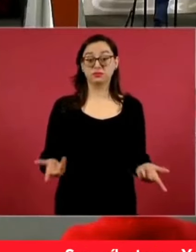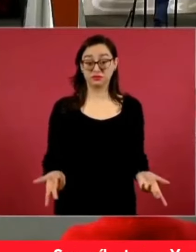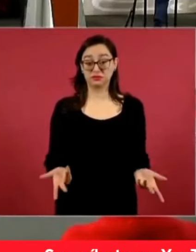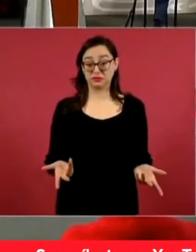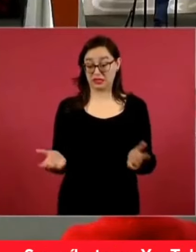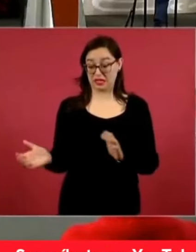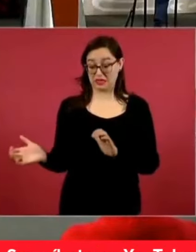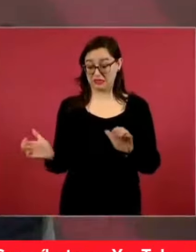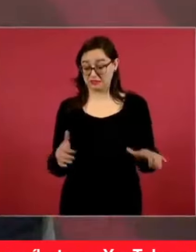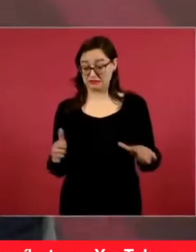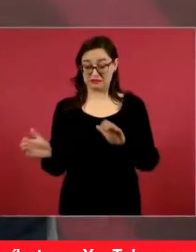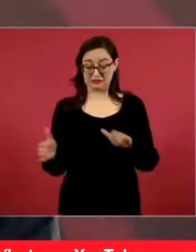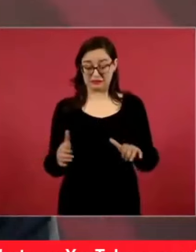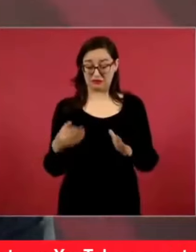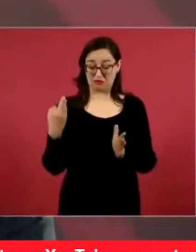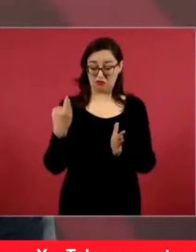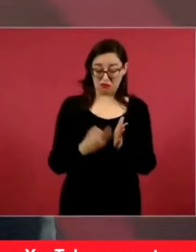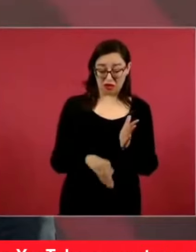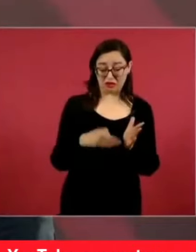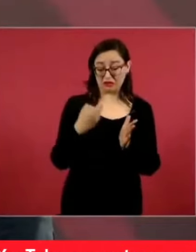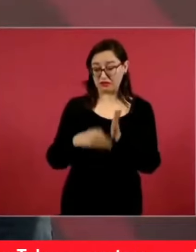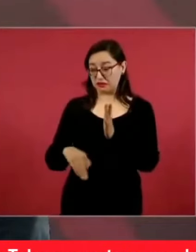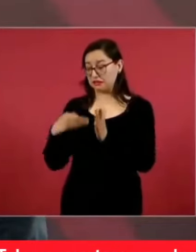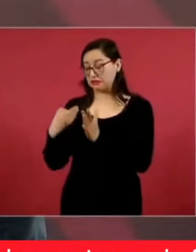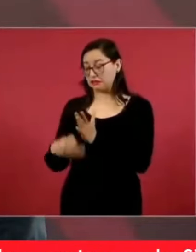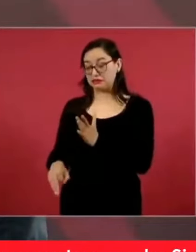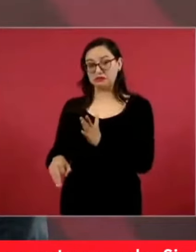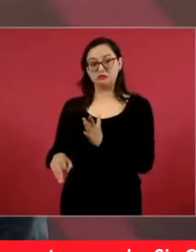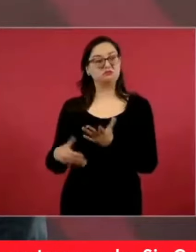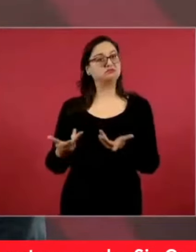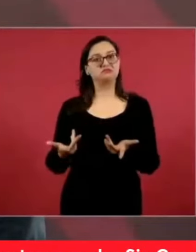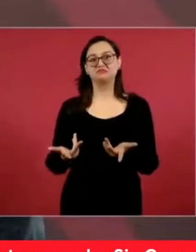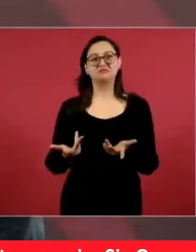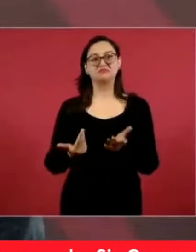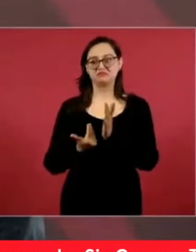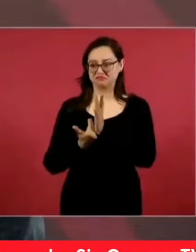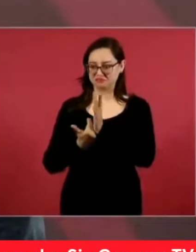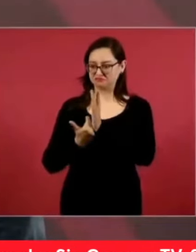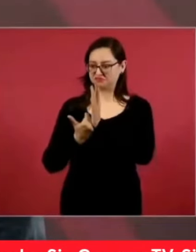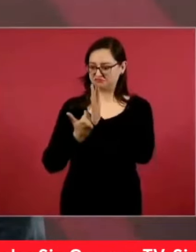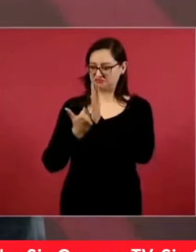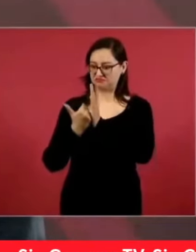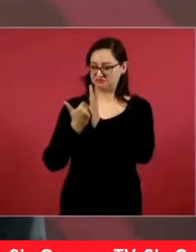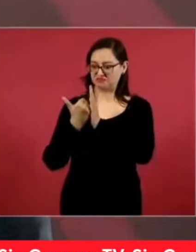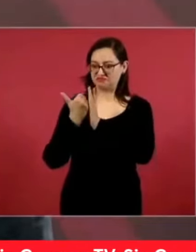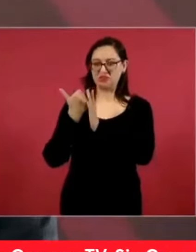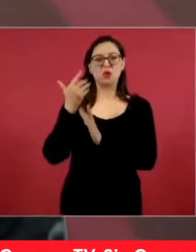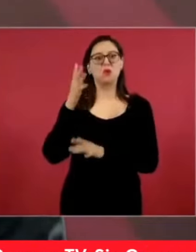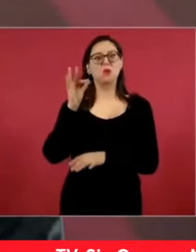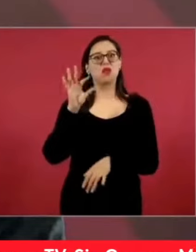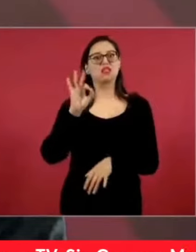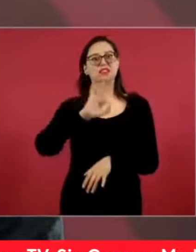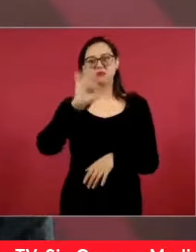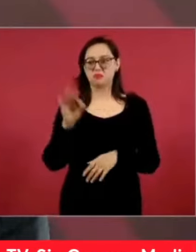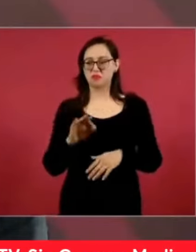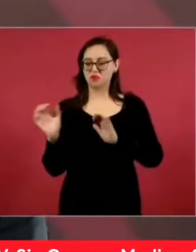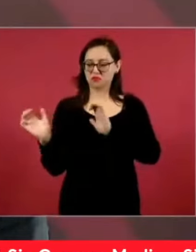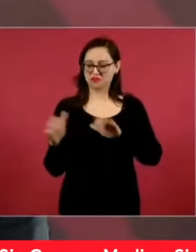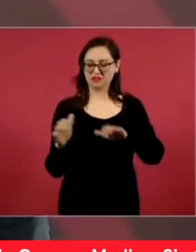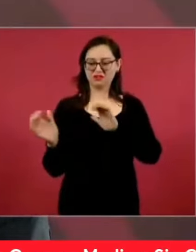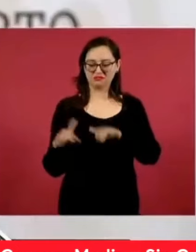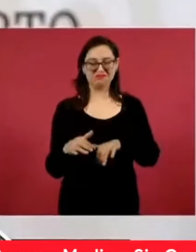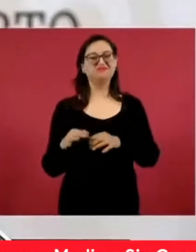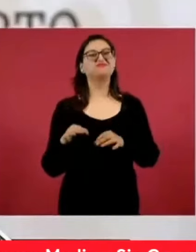desempleo decreció en 40 por ciento para Tabasco con el impacto de estas